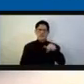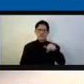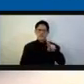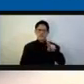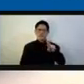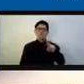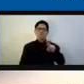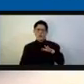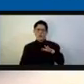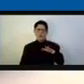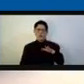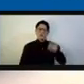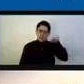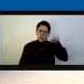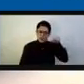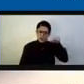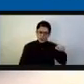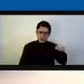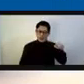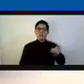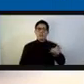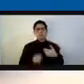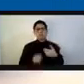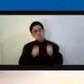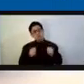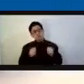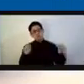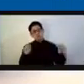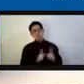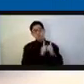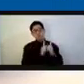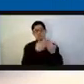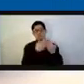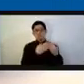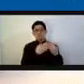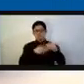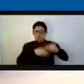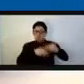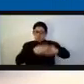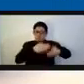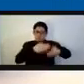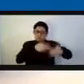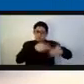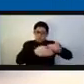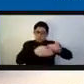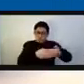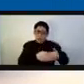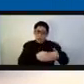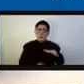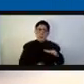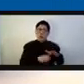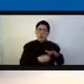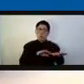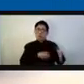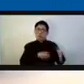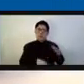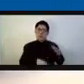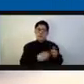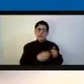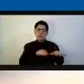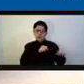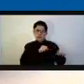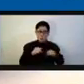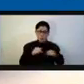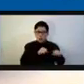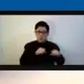yo para seguir mis estudios. Podría haber sido sismología, tal vez en ese momento, vaya a saber. pero la verdad es que después